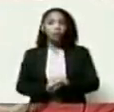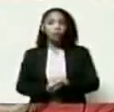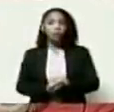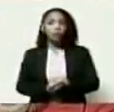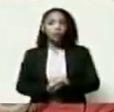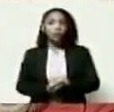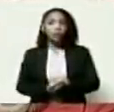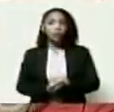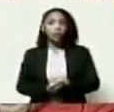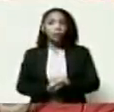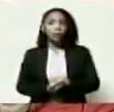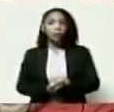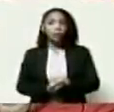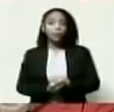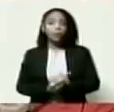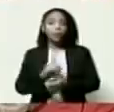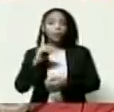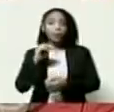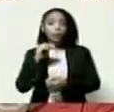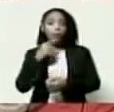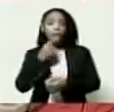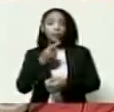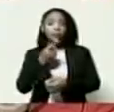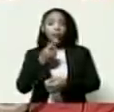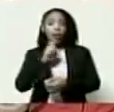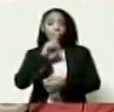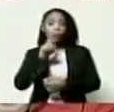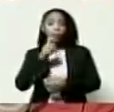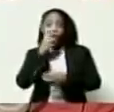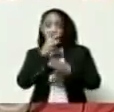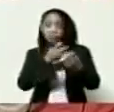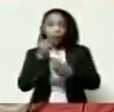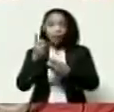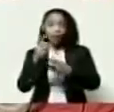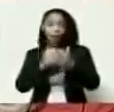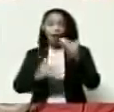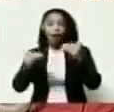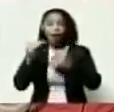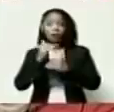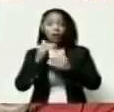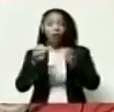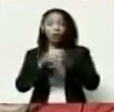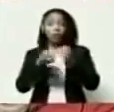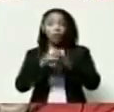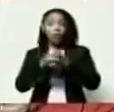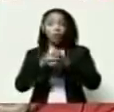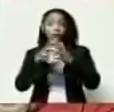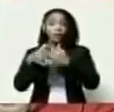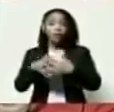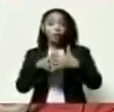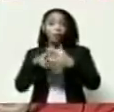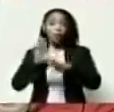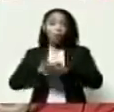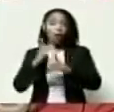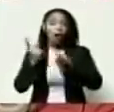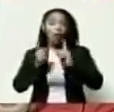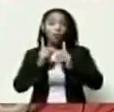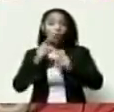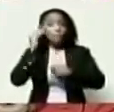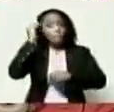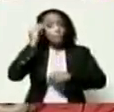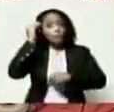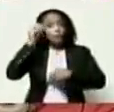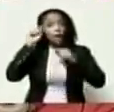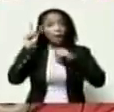inevitable retomar el tema de la visita de esta alta delegación del gobierno de Estados Unidos, puesto que algunos consideran que